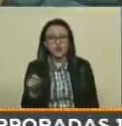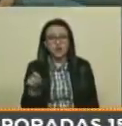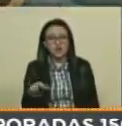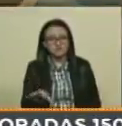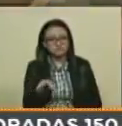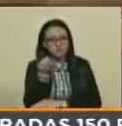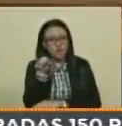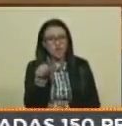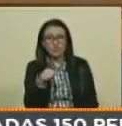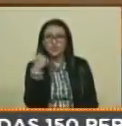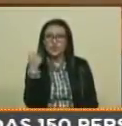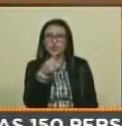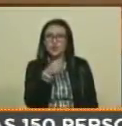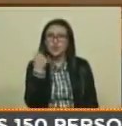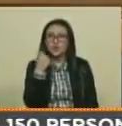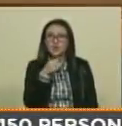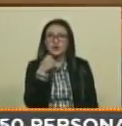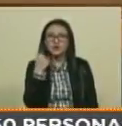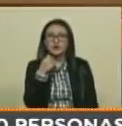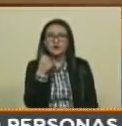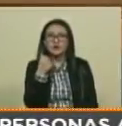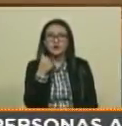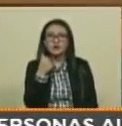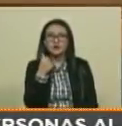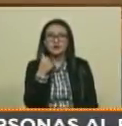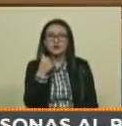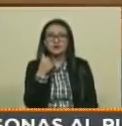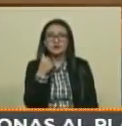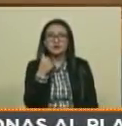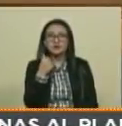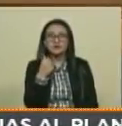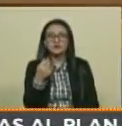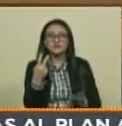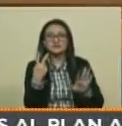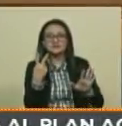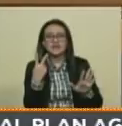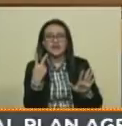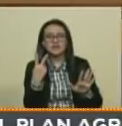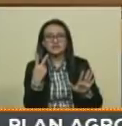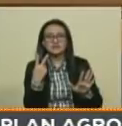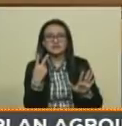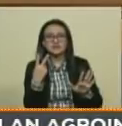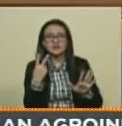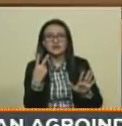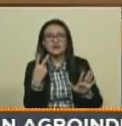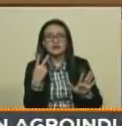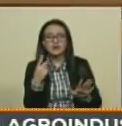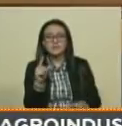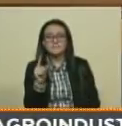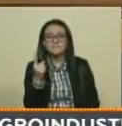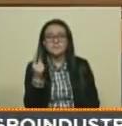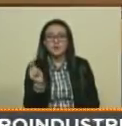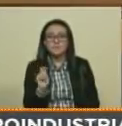drogas con respecto a los 7 primeros meses del año.